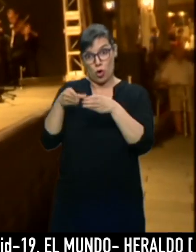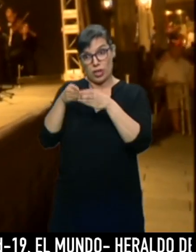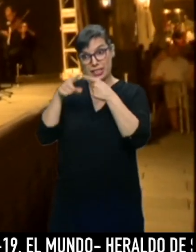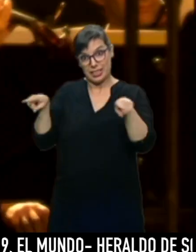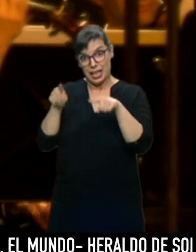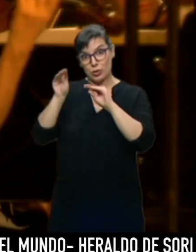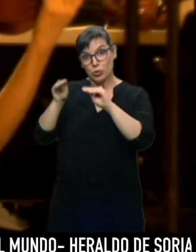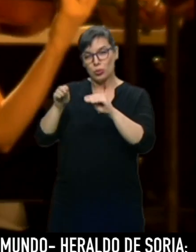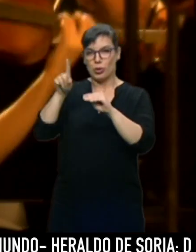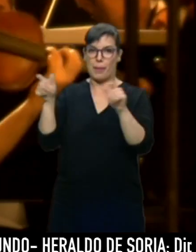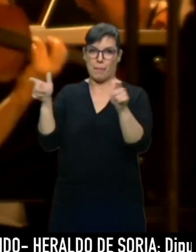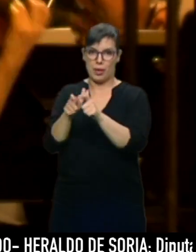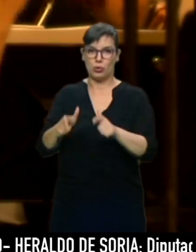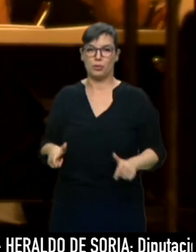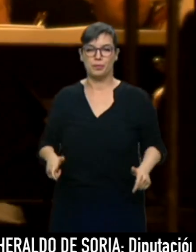sus miembros.